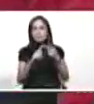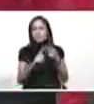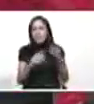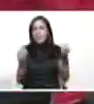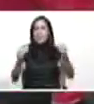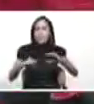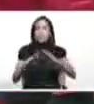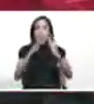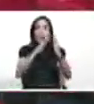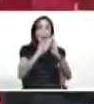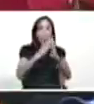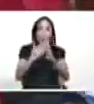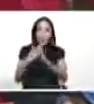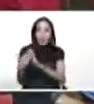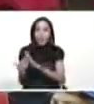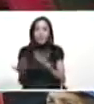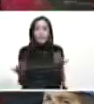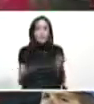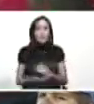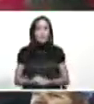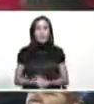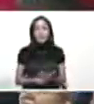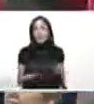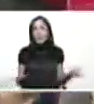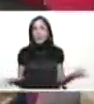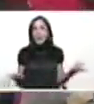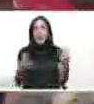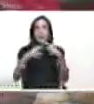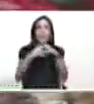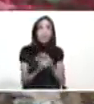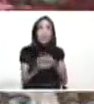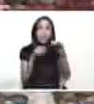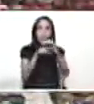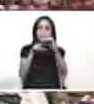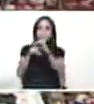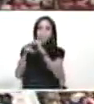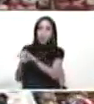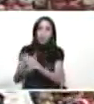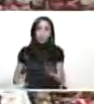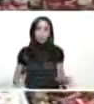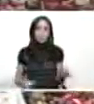de las comunas, barrio adentro,